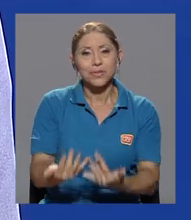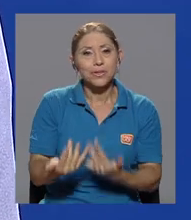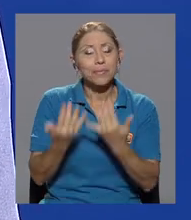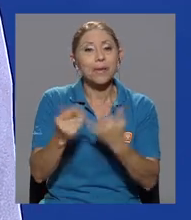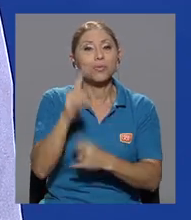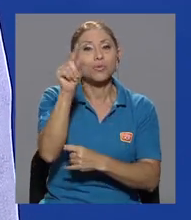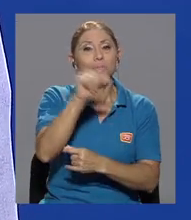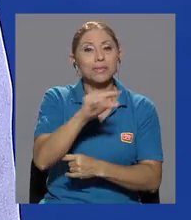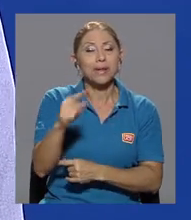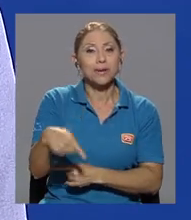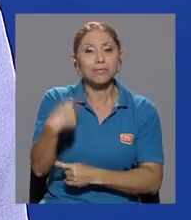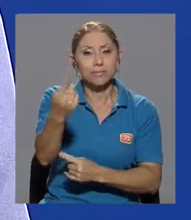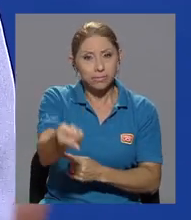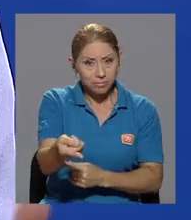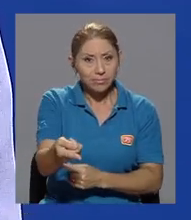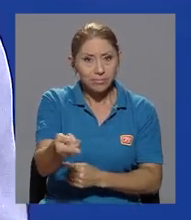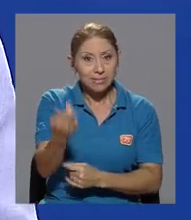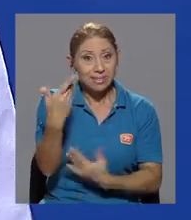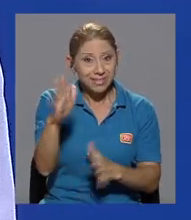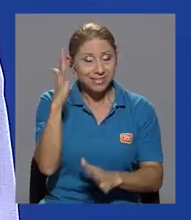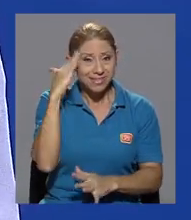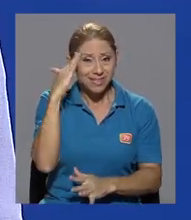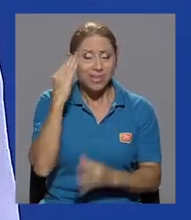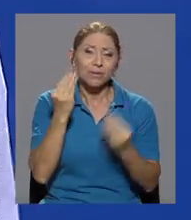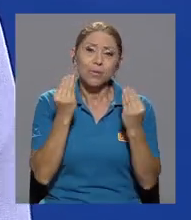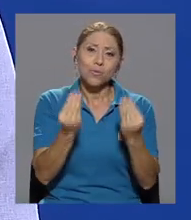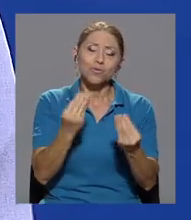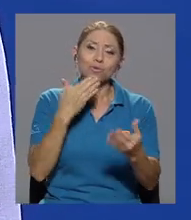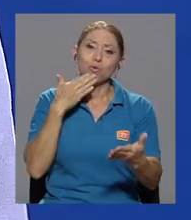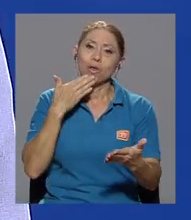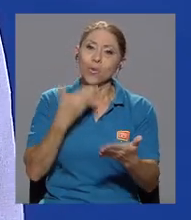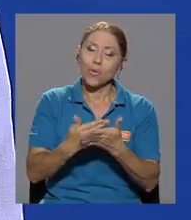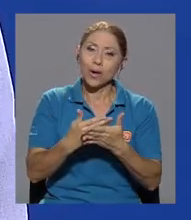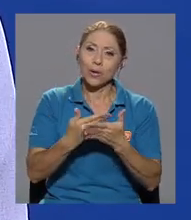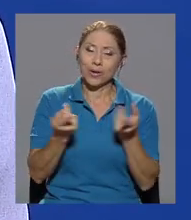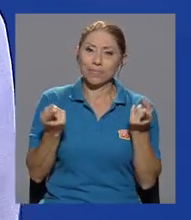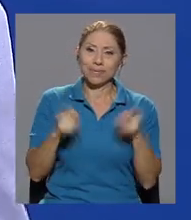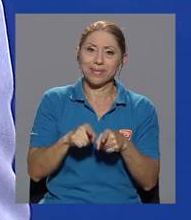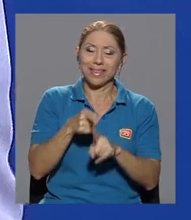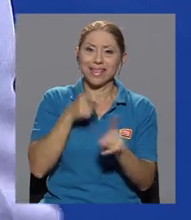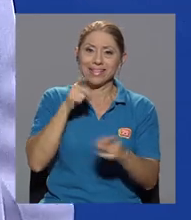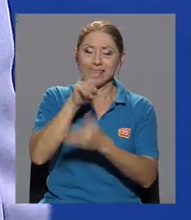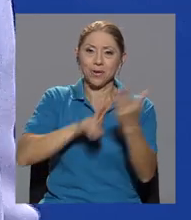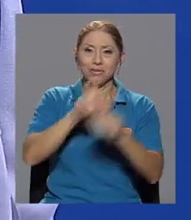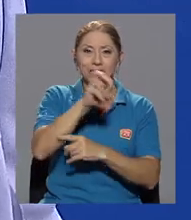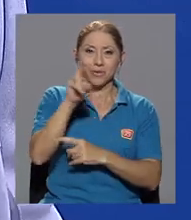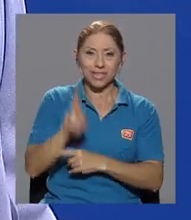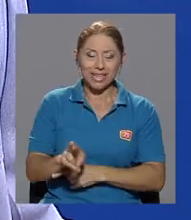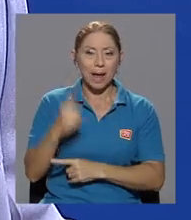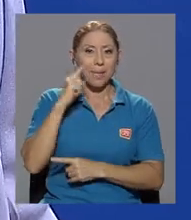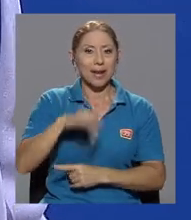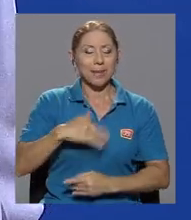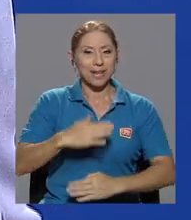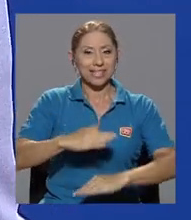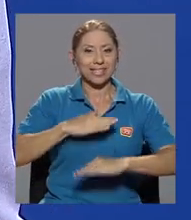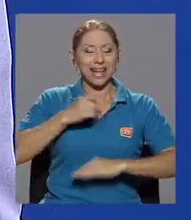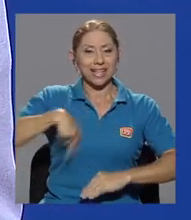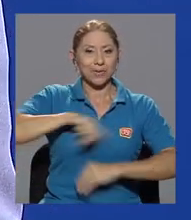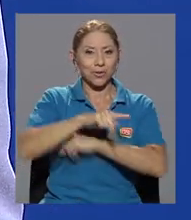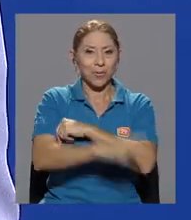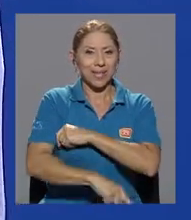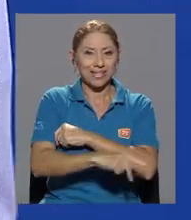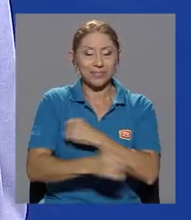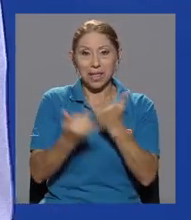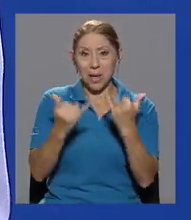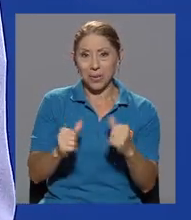a la vuelta de una semana ya saben con mucho de lo bueno que se genera desde la universidad de costa rica para el bienestar de nuestro